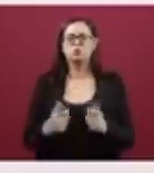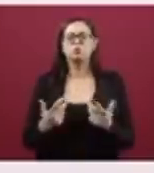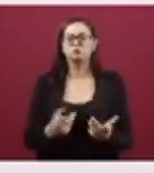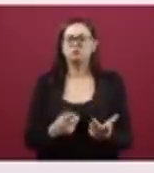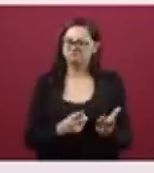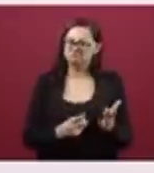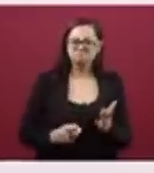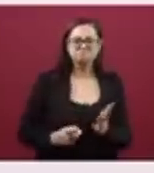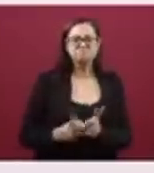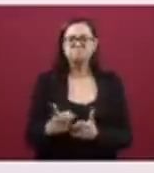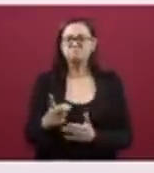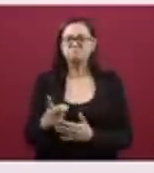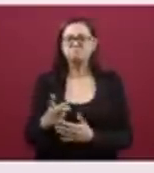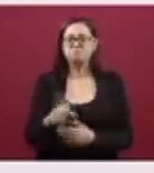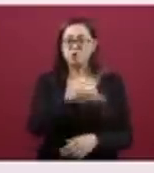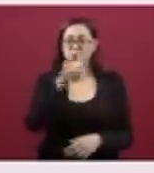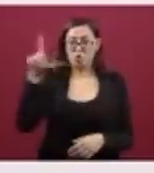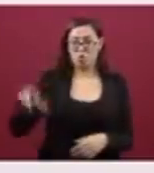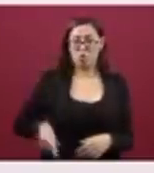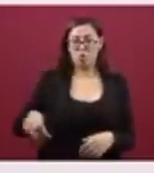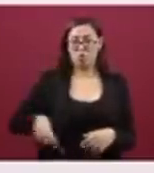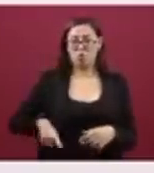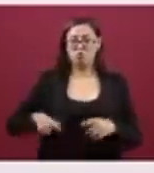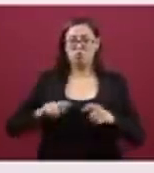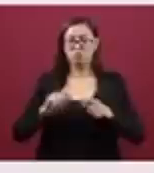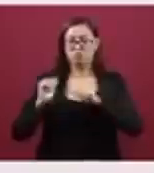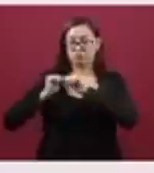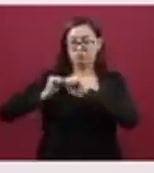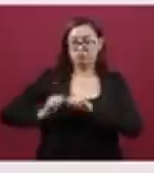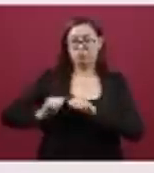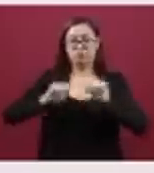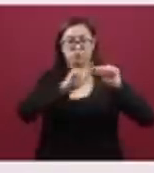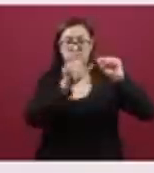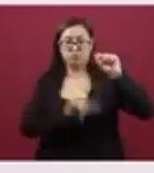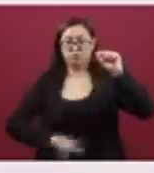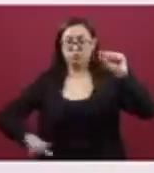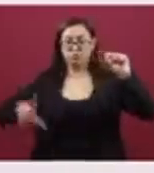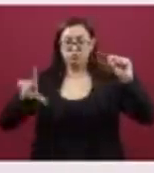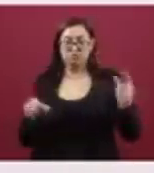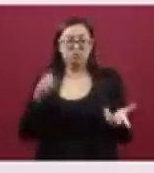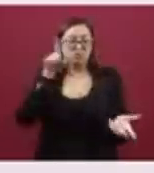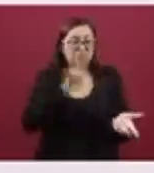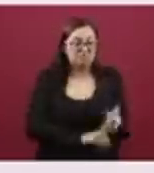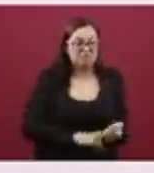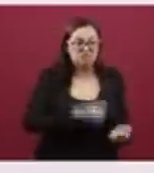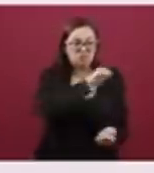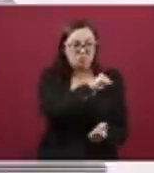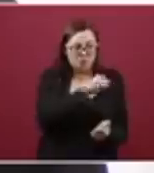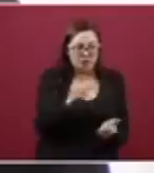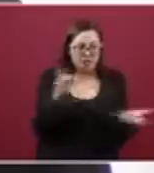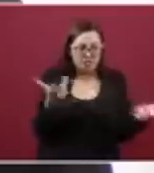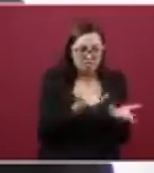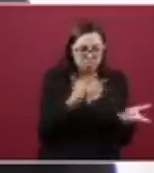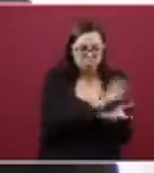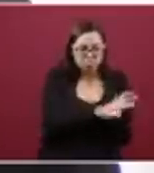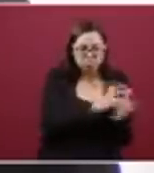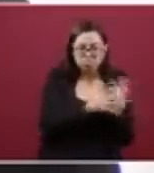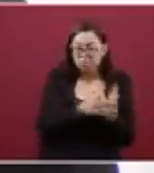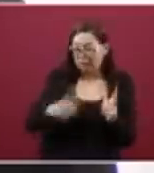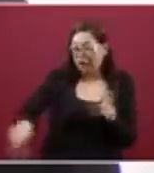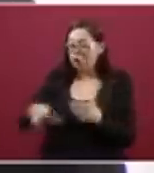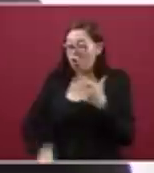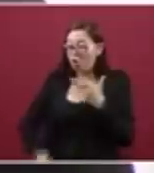permitir que el Estado sea utilizado para fabricar delitos a